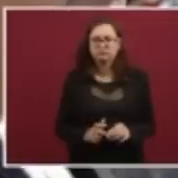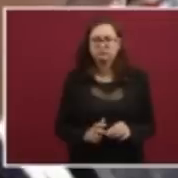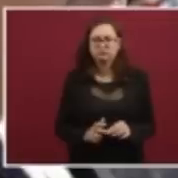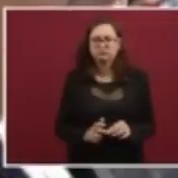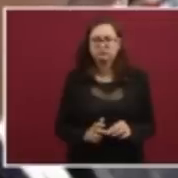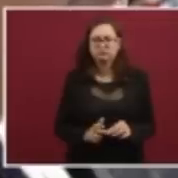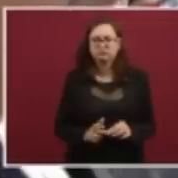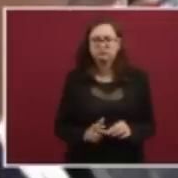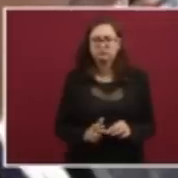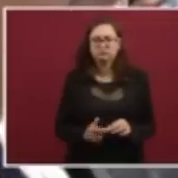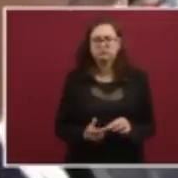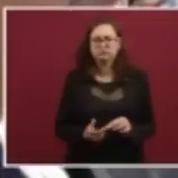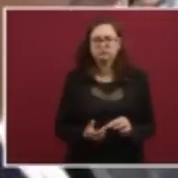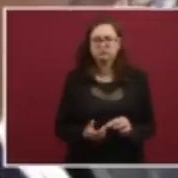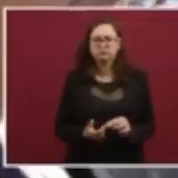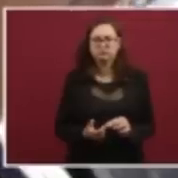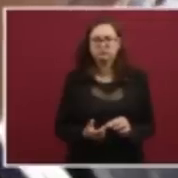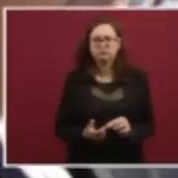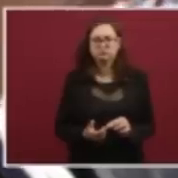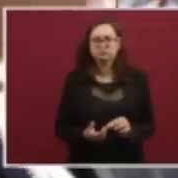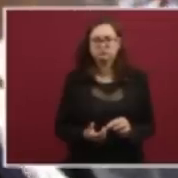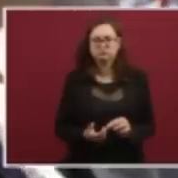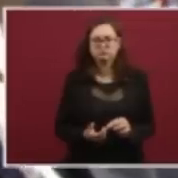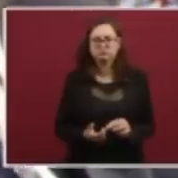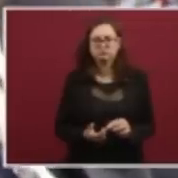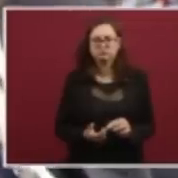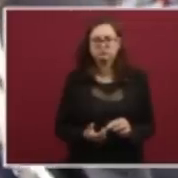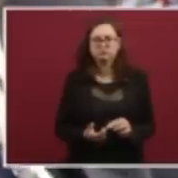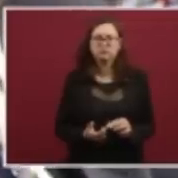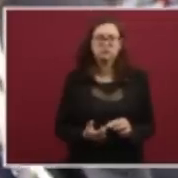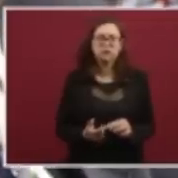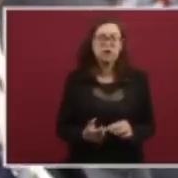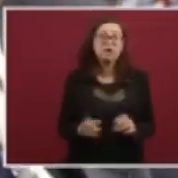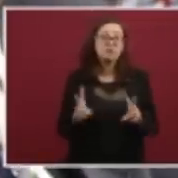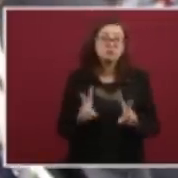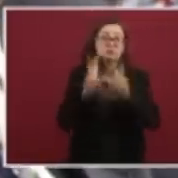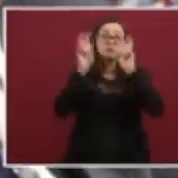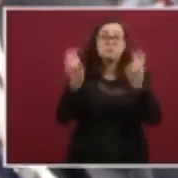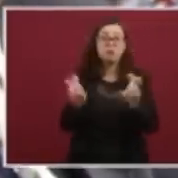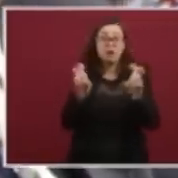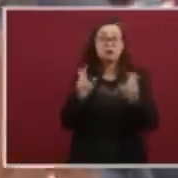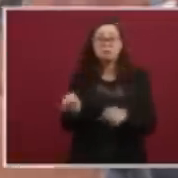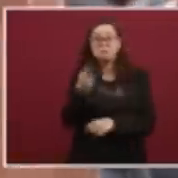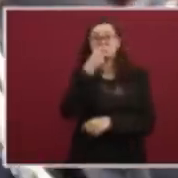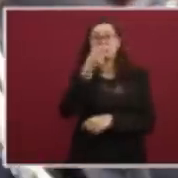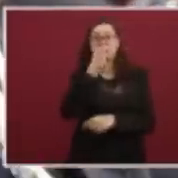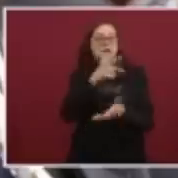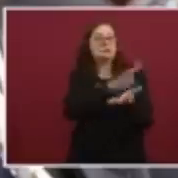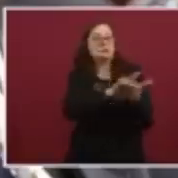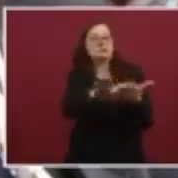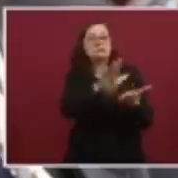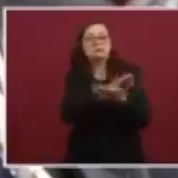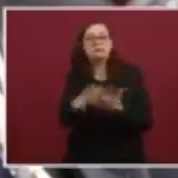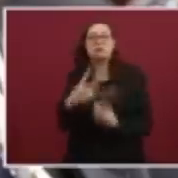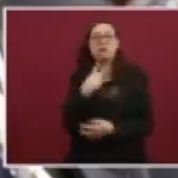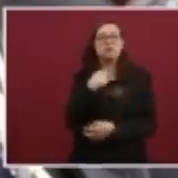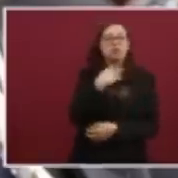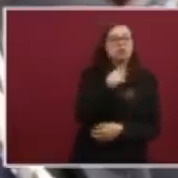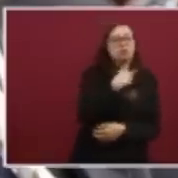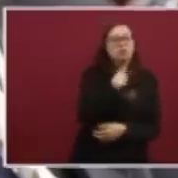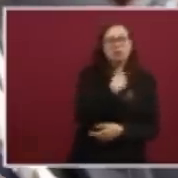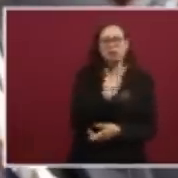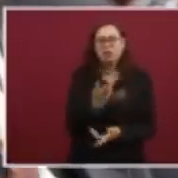Secretario, hoy con el tema de la escasez de medicamentos y demás, sobre esa línea, en